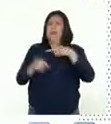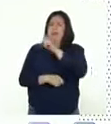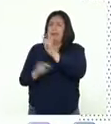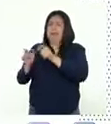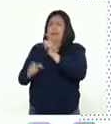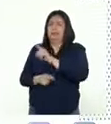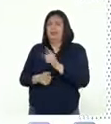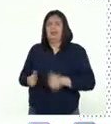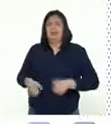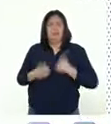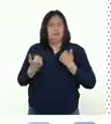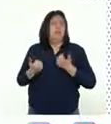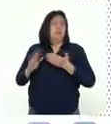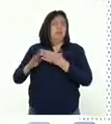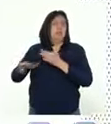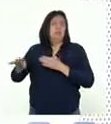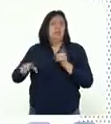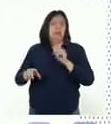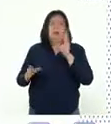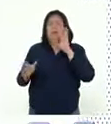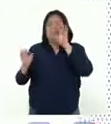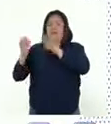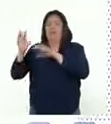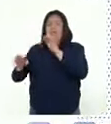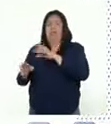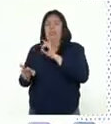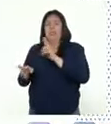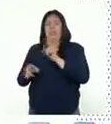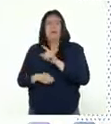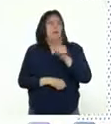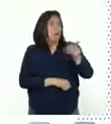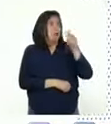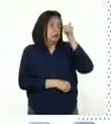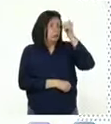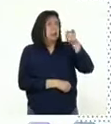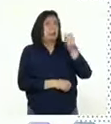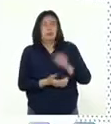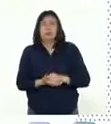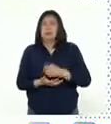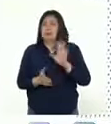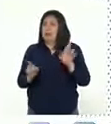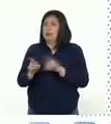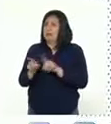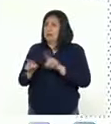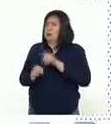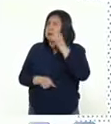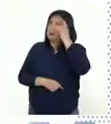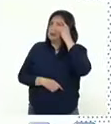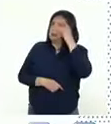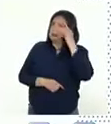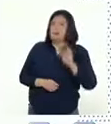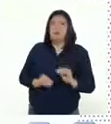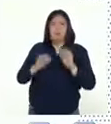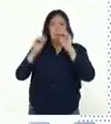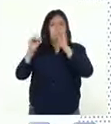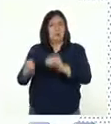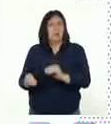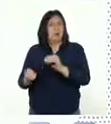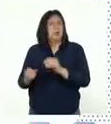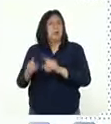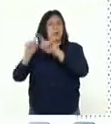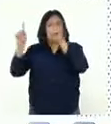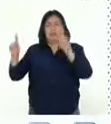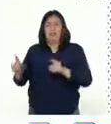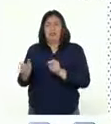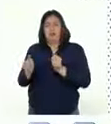a las personas que viven en Flor Azul de no tirar basura al río. Buena idea. Incluso podrían colocar los